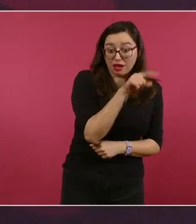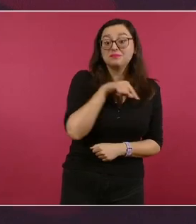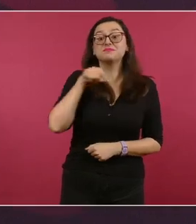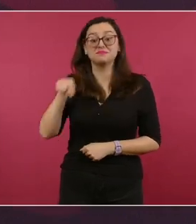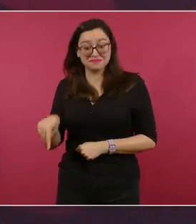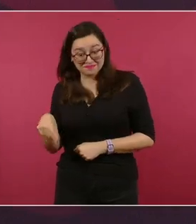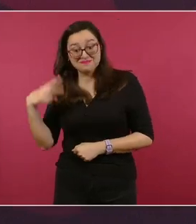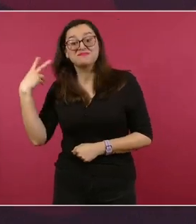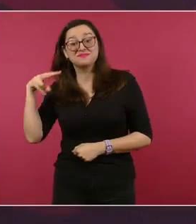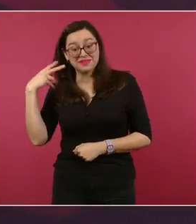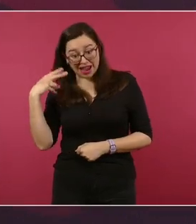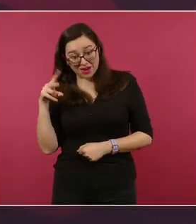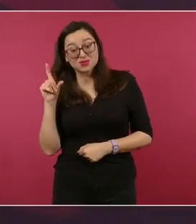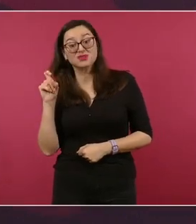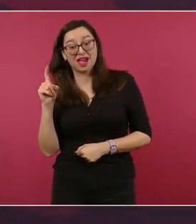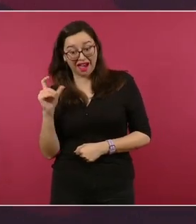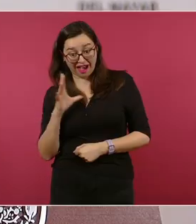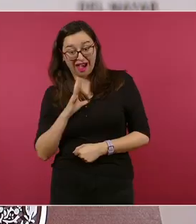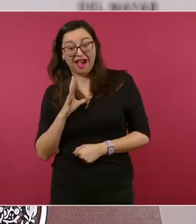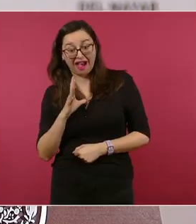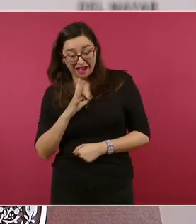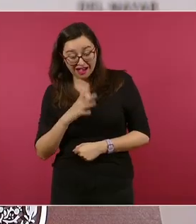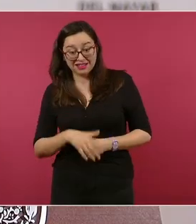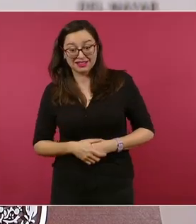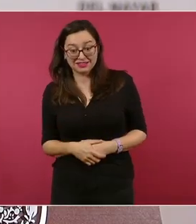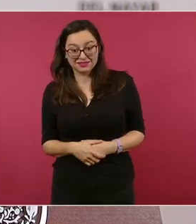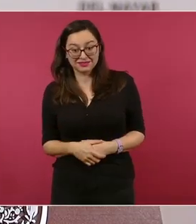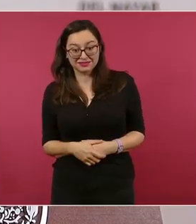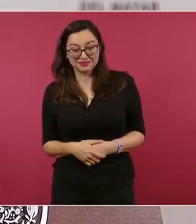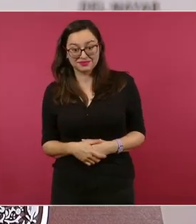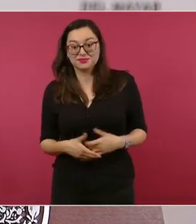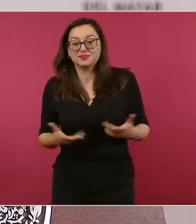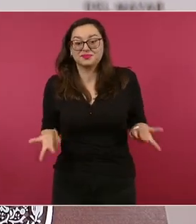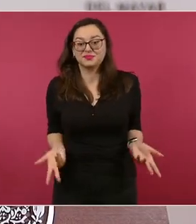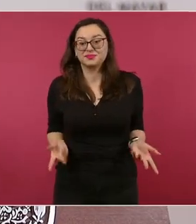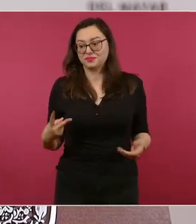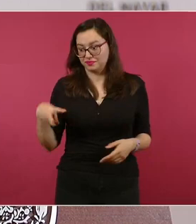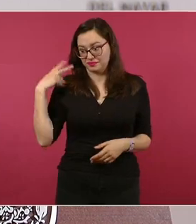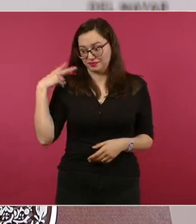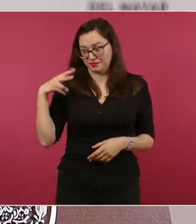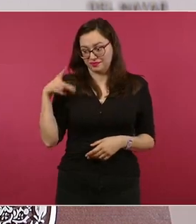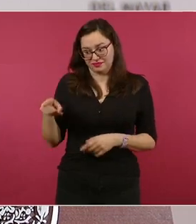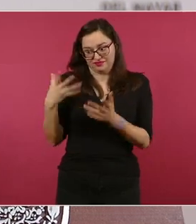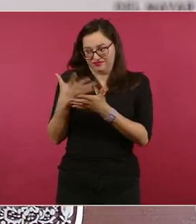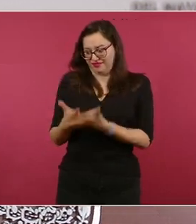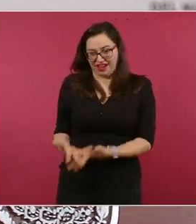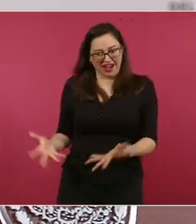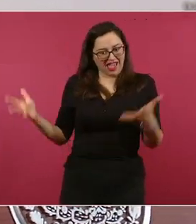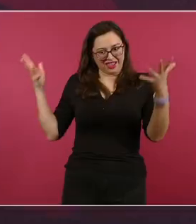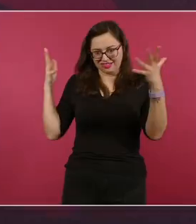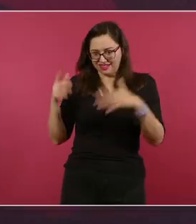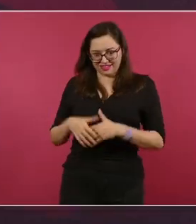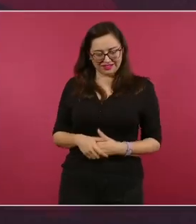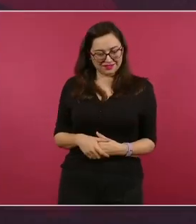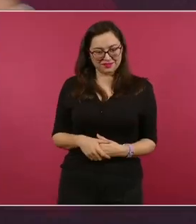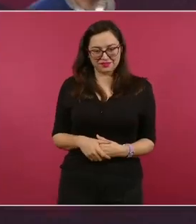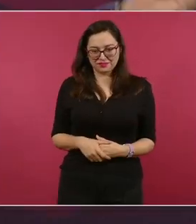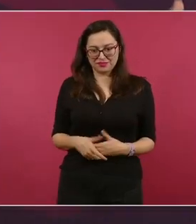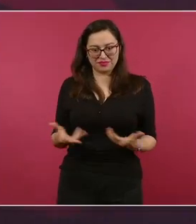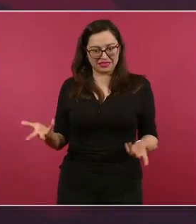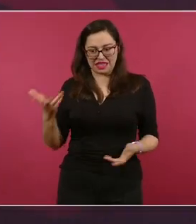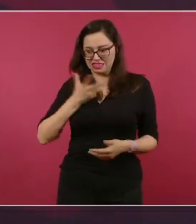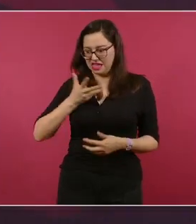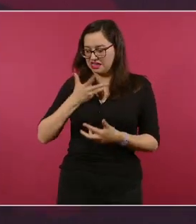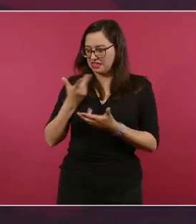Veracruz es como una república, no es un estado, como sucede con otros estados de México, porque tienen de